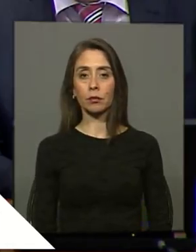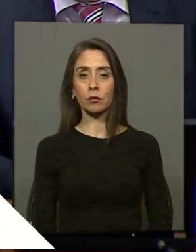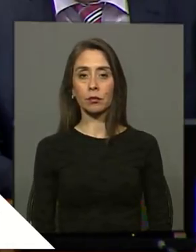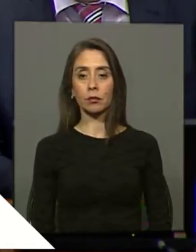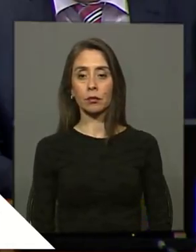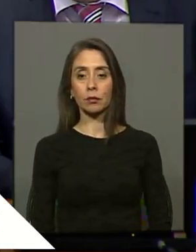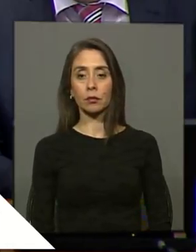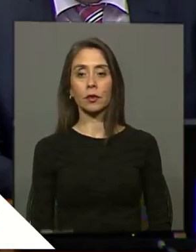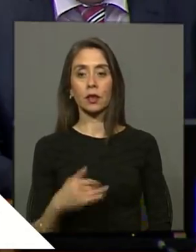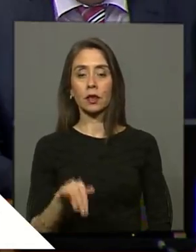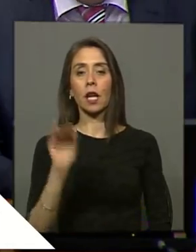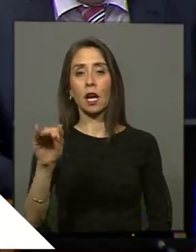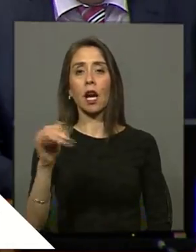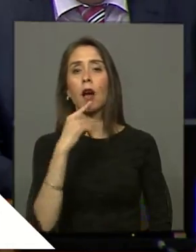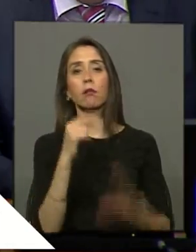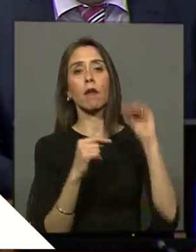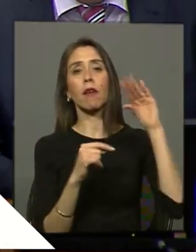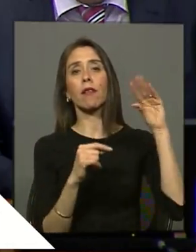ya lo llame al orden